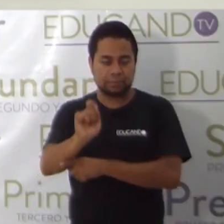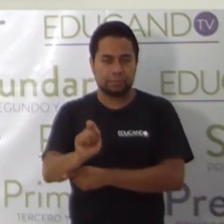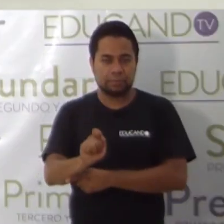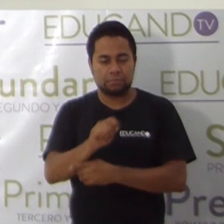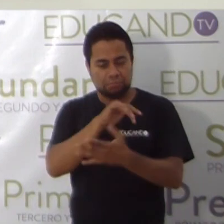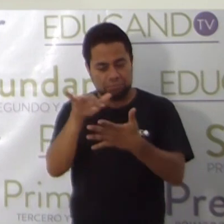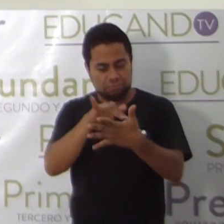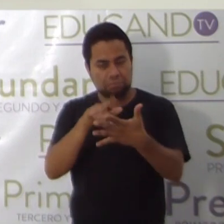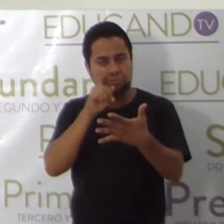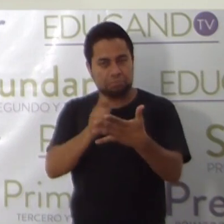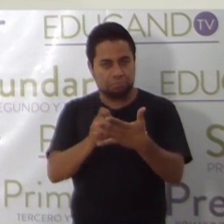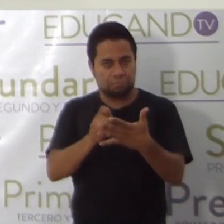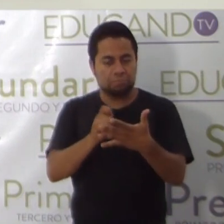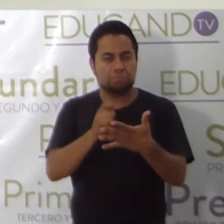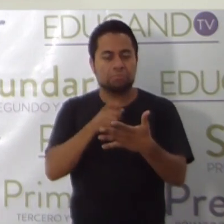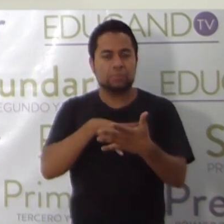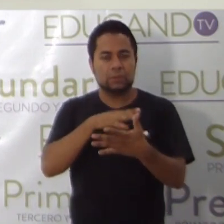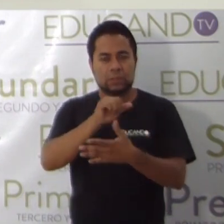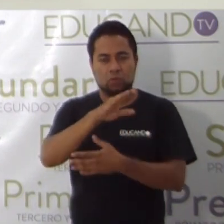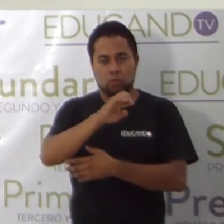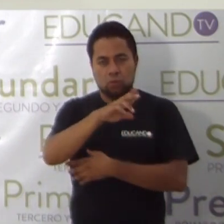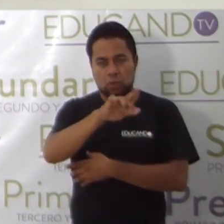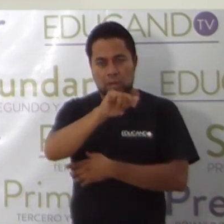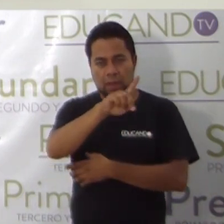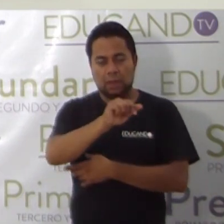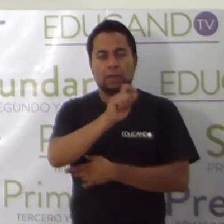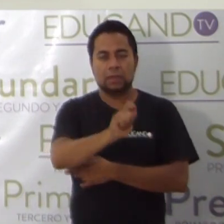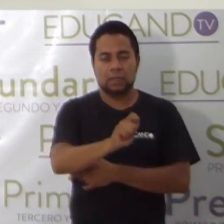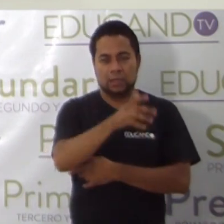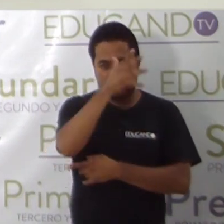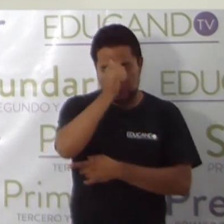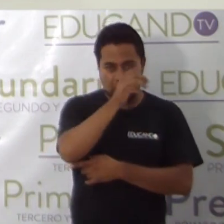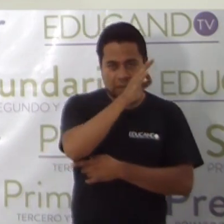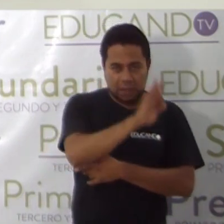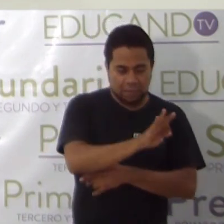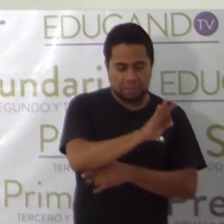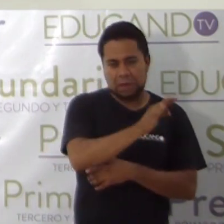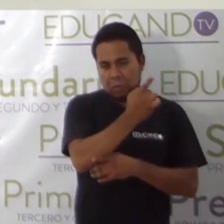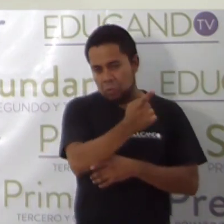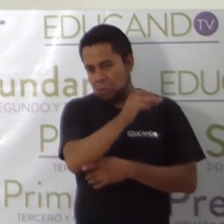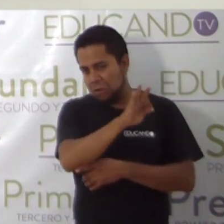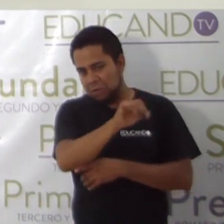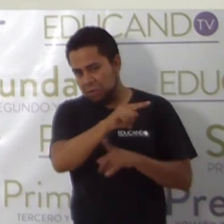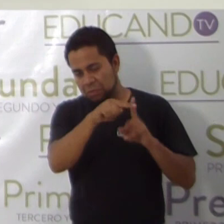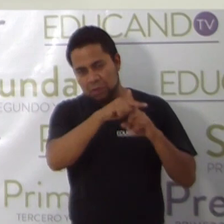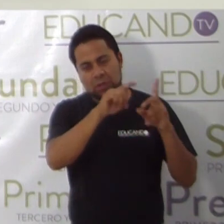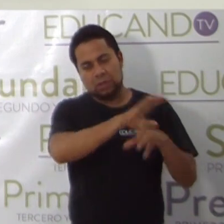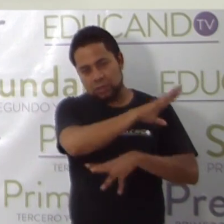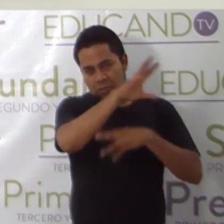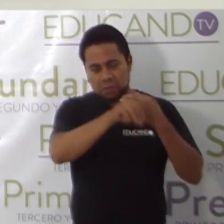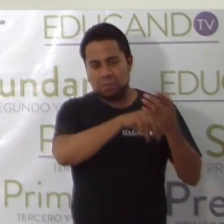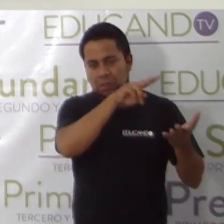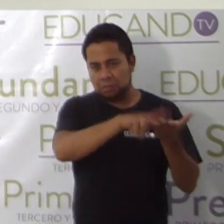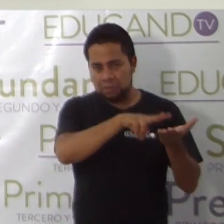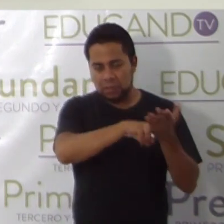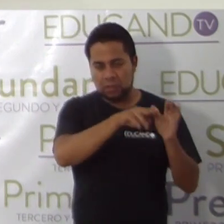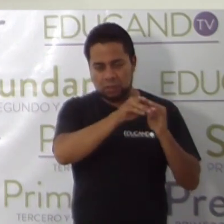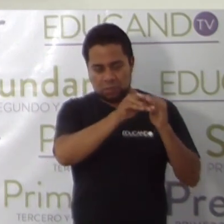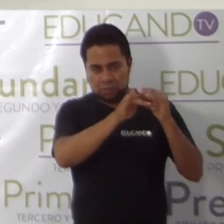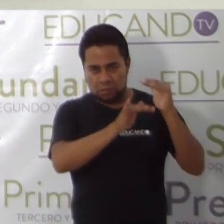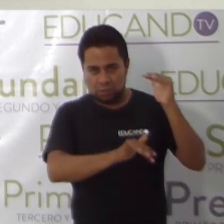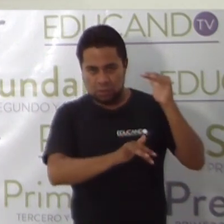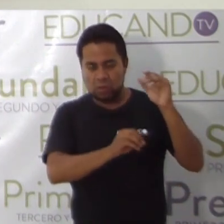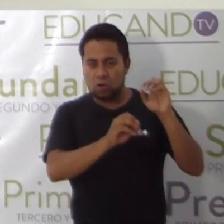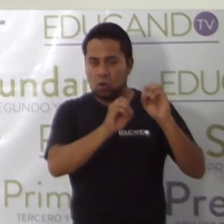Leemos entonces, la frecuencia acumulada es la suma de las frecuencias absolutas de todos los valores inferiores